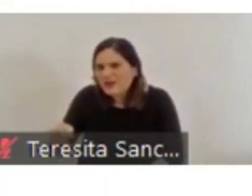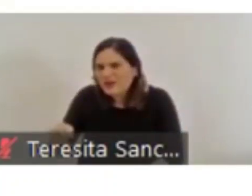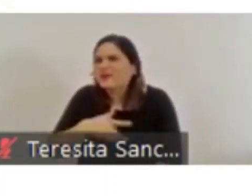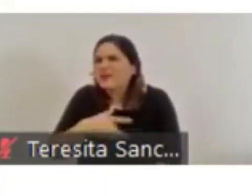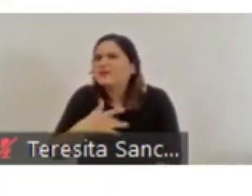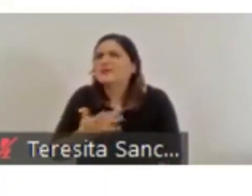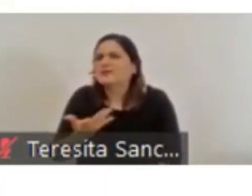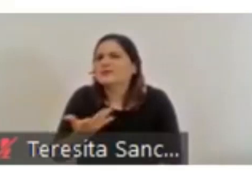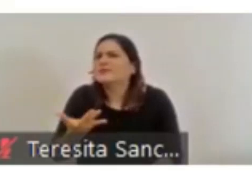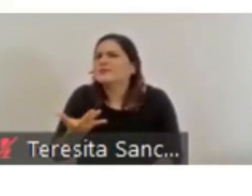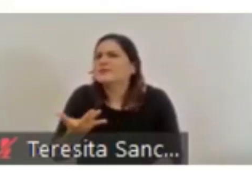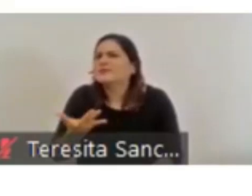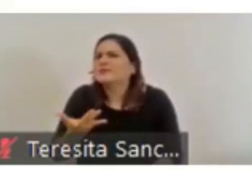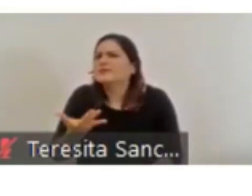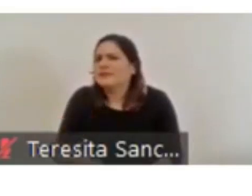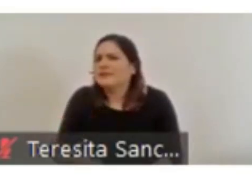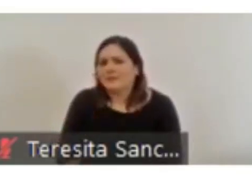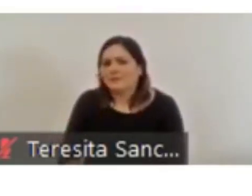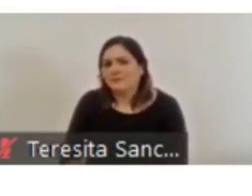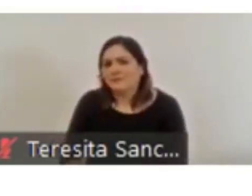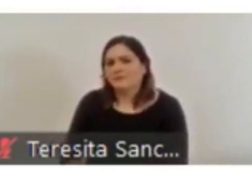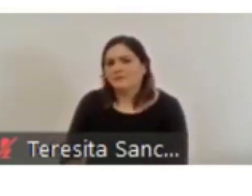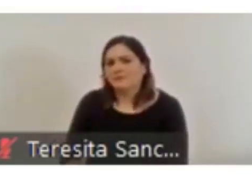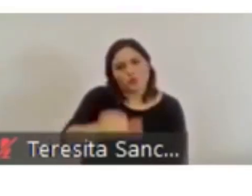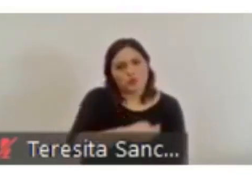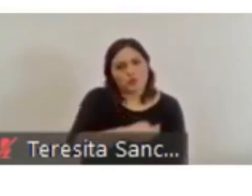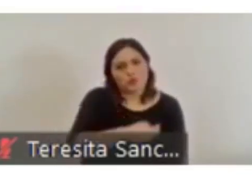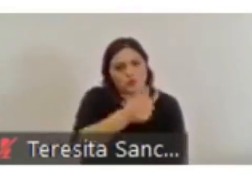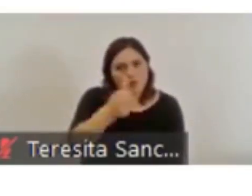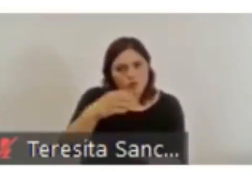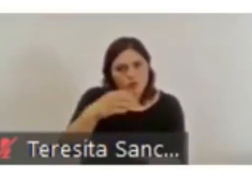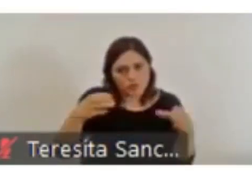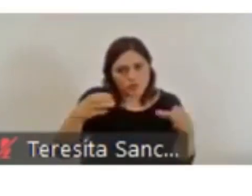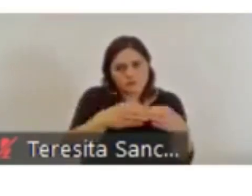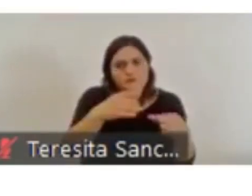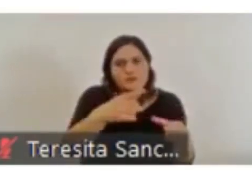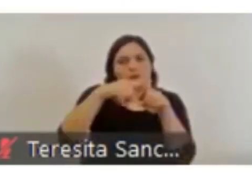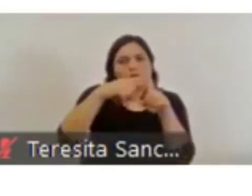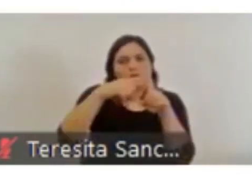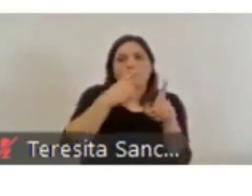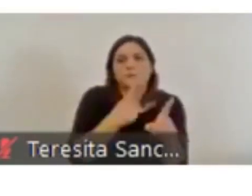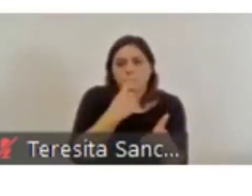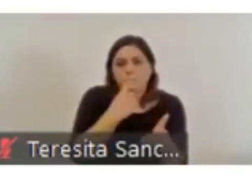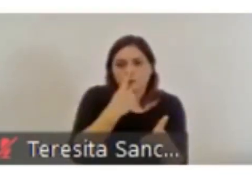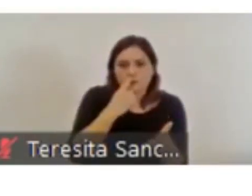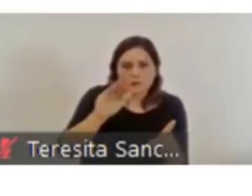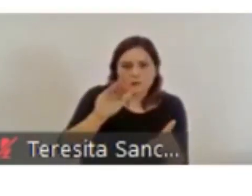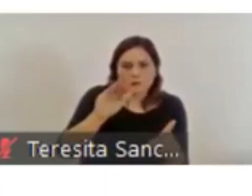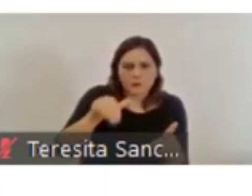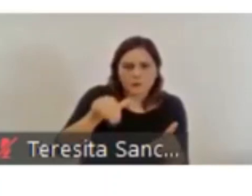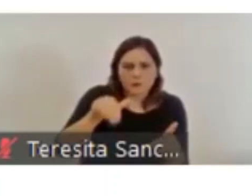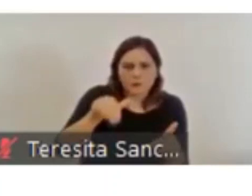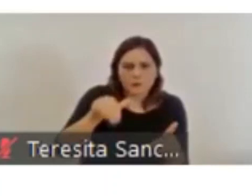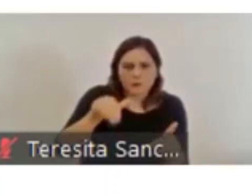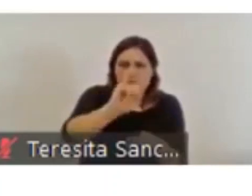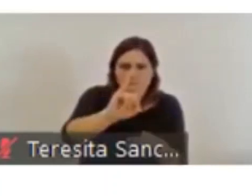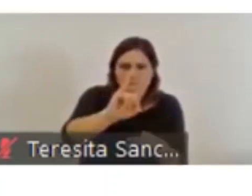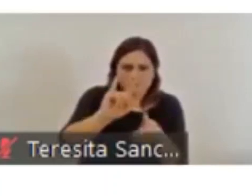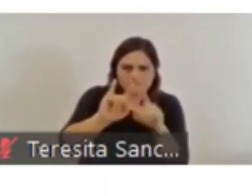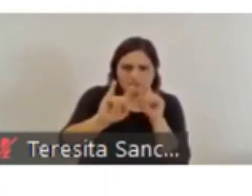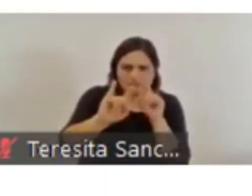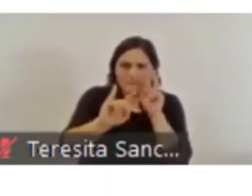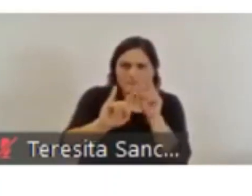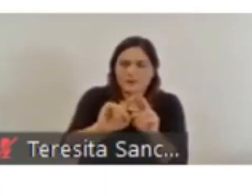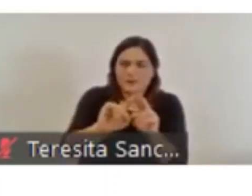bomberos. También tienen un módulo de Cruz Roja, ahí se ve al fondo, y cuando visitan ese módulo, pues se